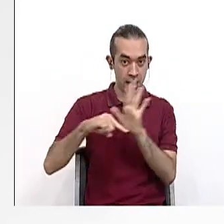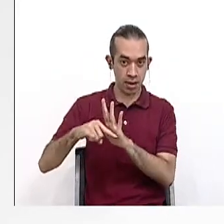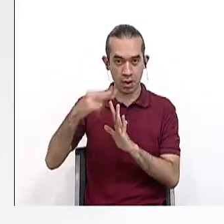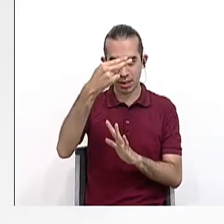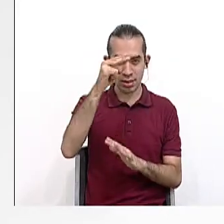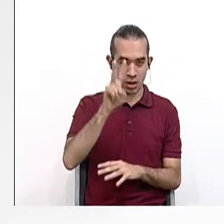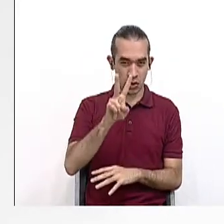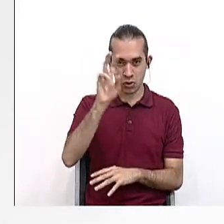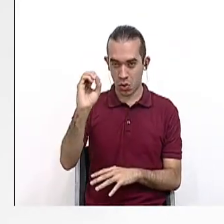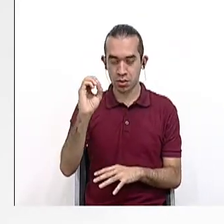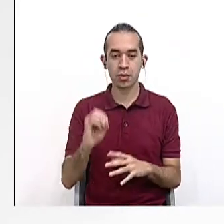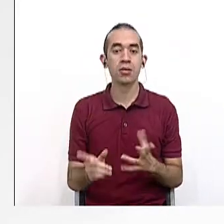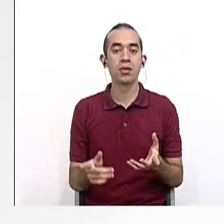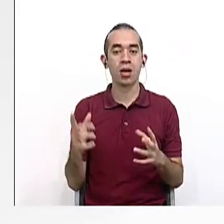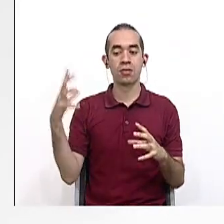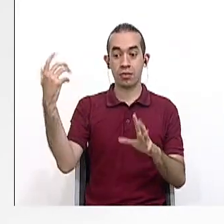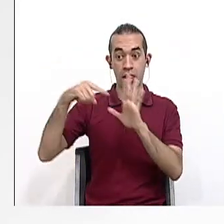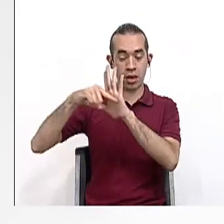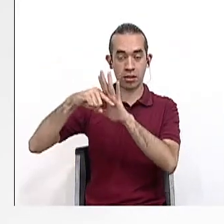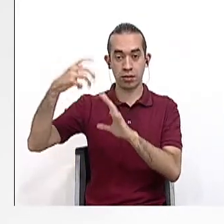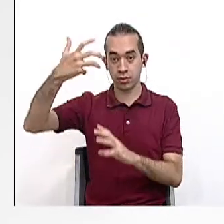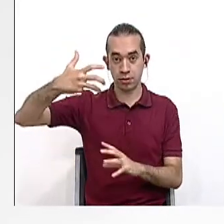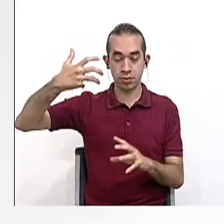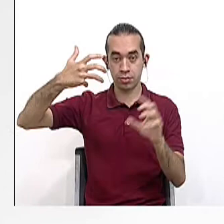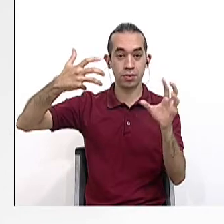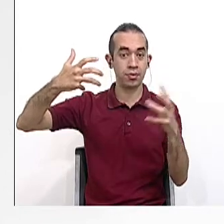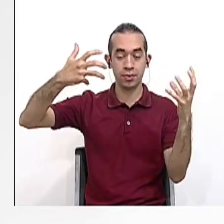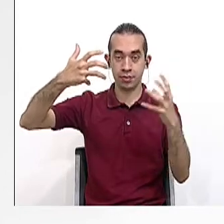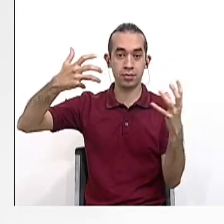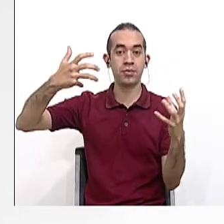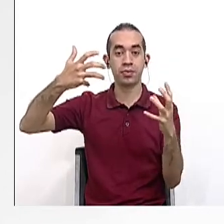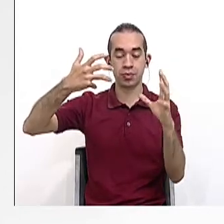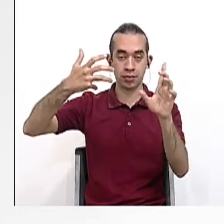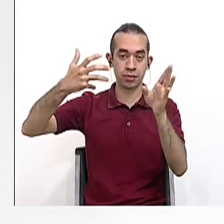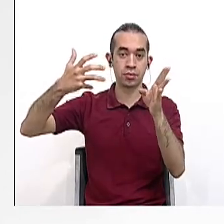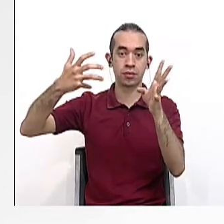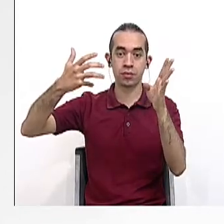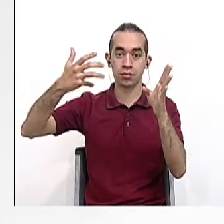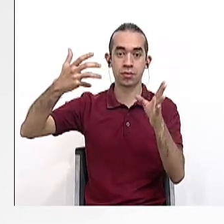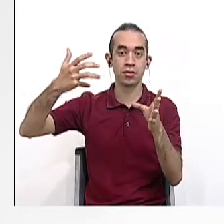globo negativamente por medio de frotamiento,